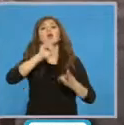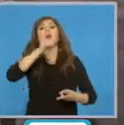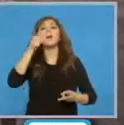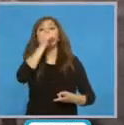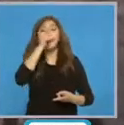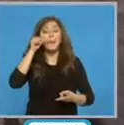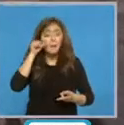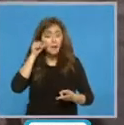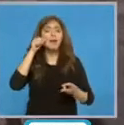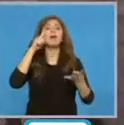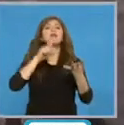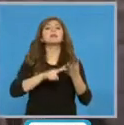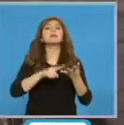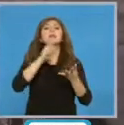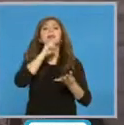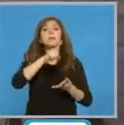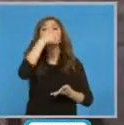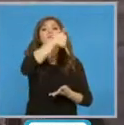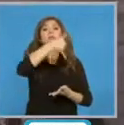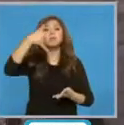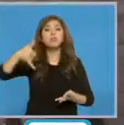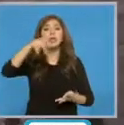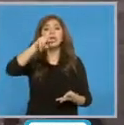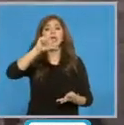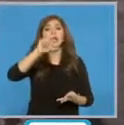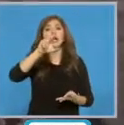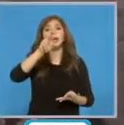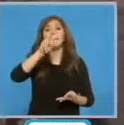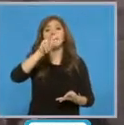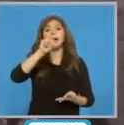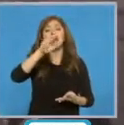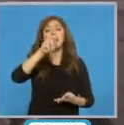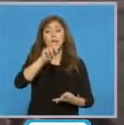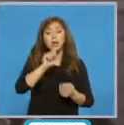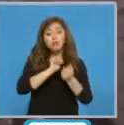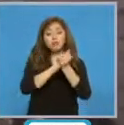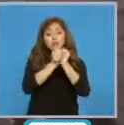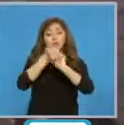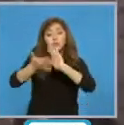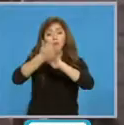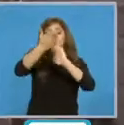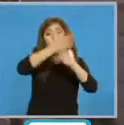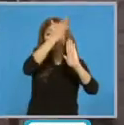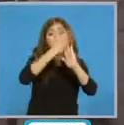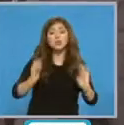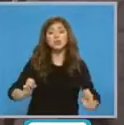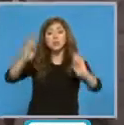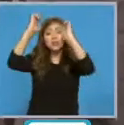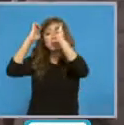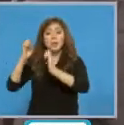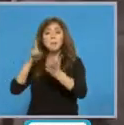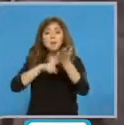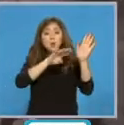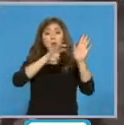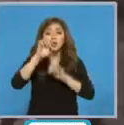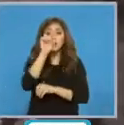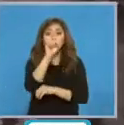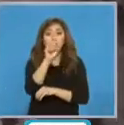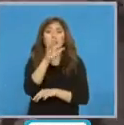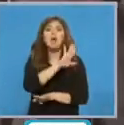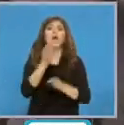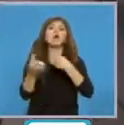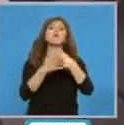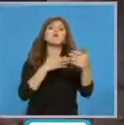Juárez, los condominios de la Narvarte. Todo eso comenzaba a ser en los años 60 la Ciudad de